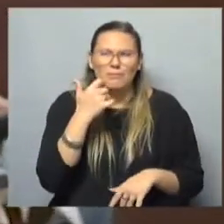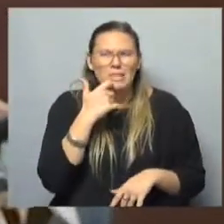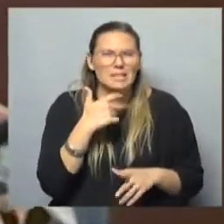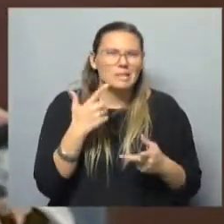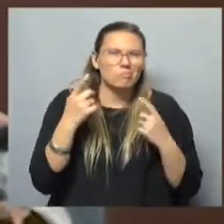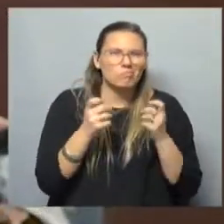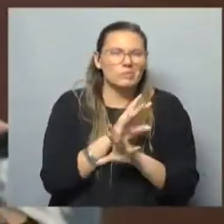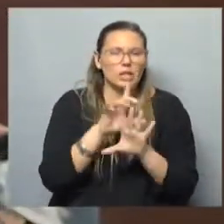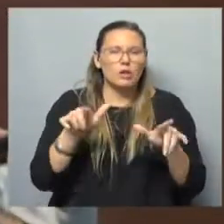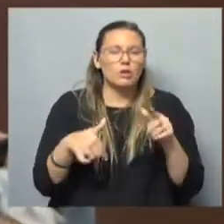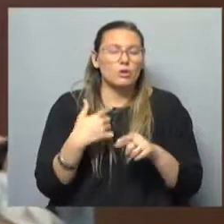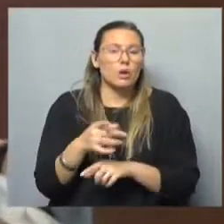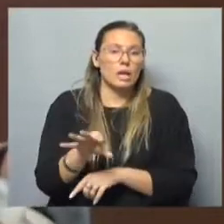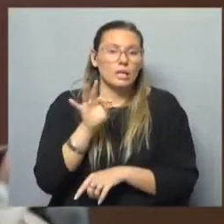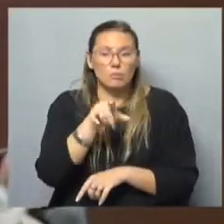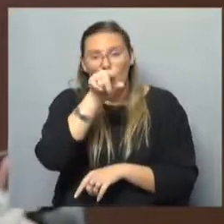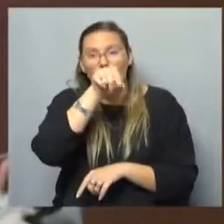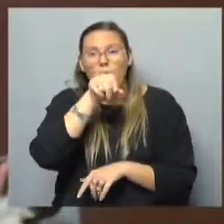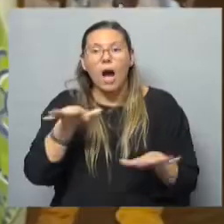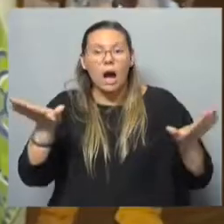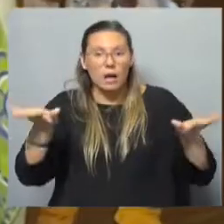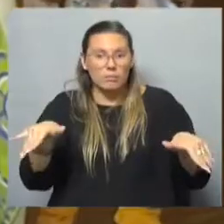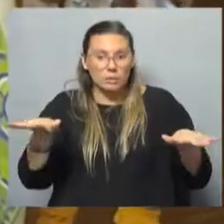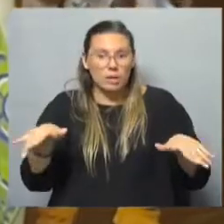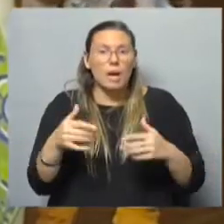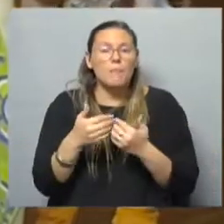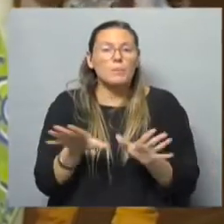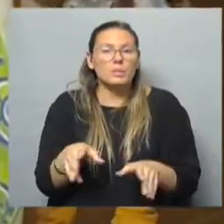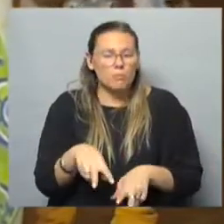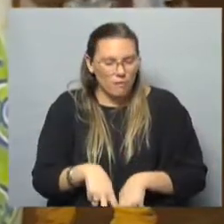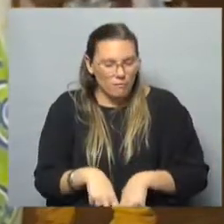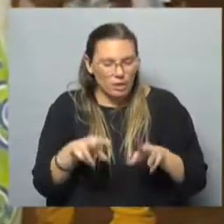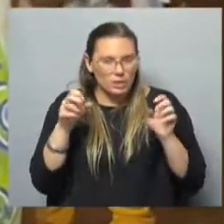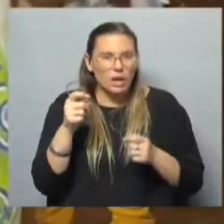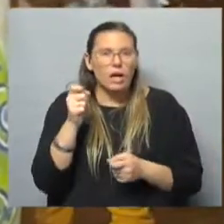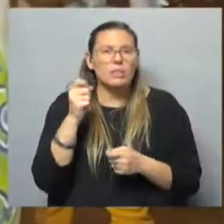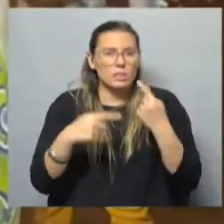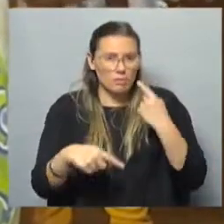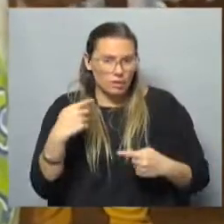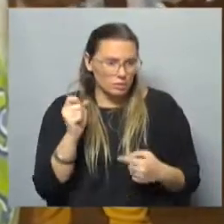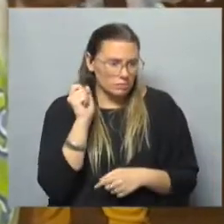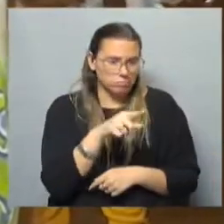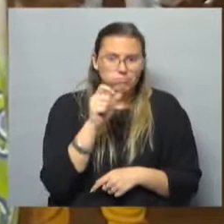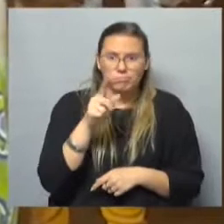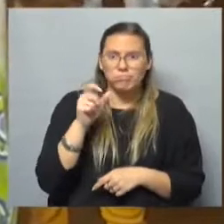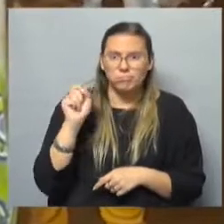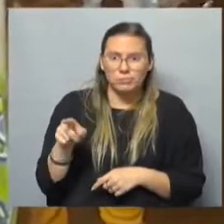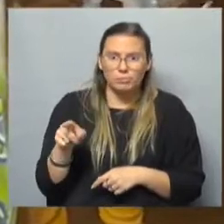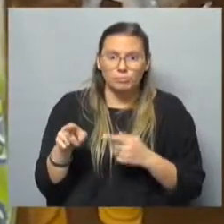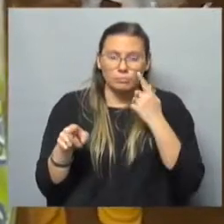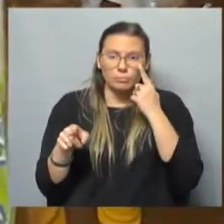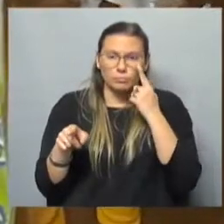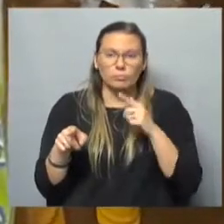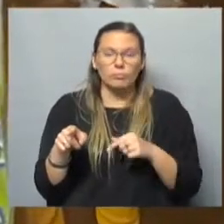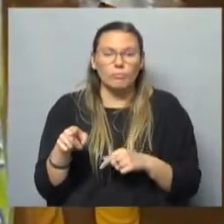principio, y cuando definimos que fuesen gaviotas, empezamos a investigar, vimos que había tipos de gaviotas, y ahí